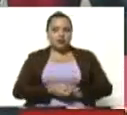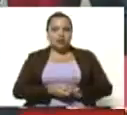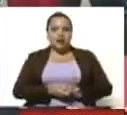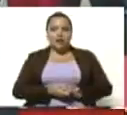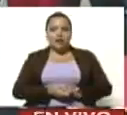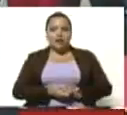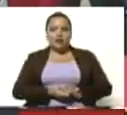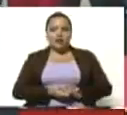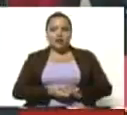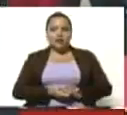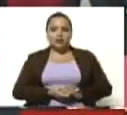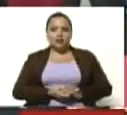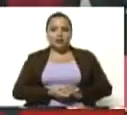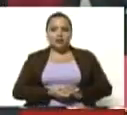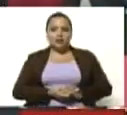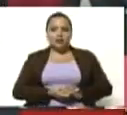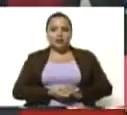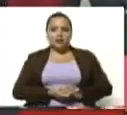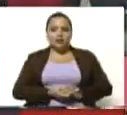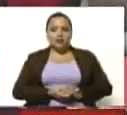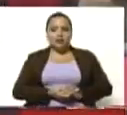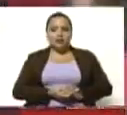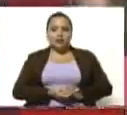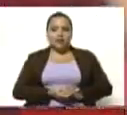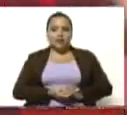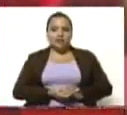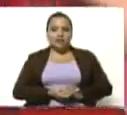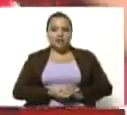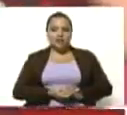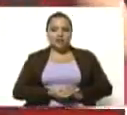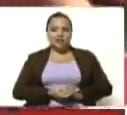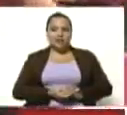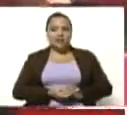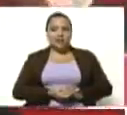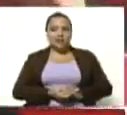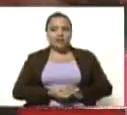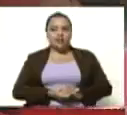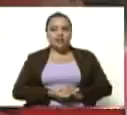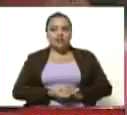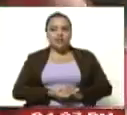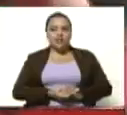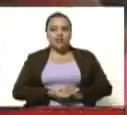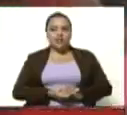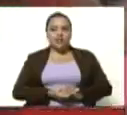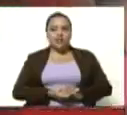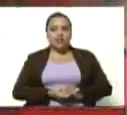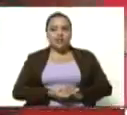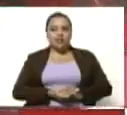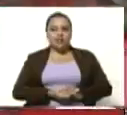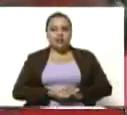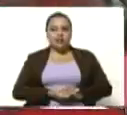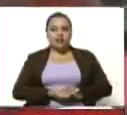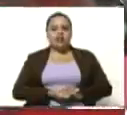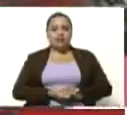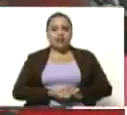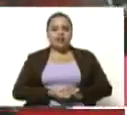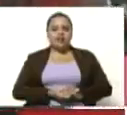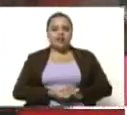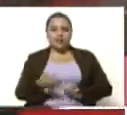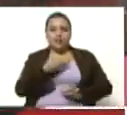del mundo de este país en todo el universo solamente quiero hacerles un